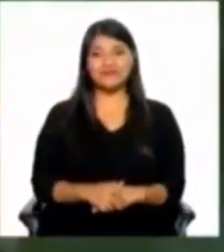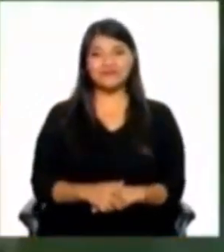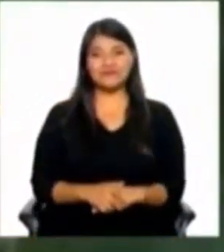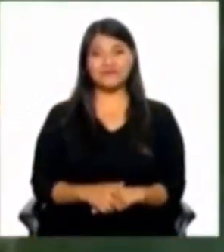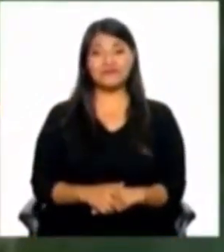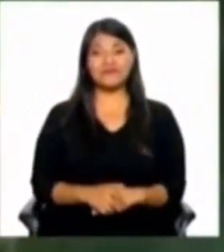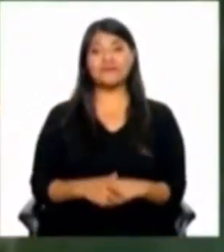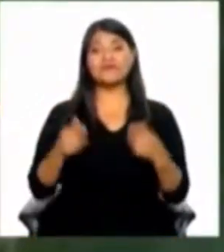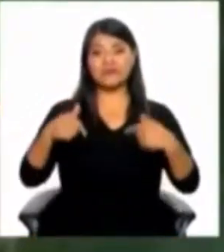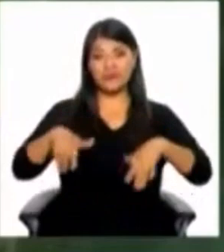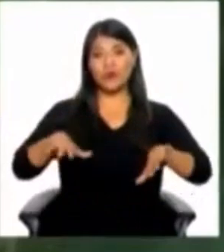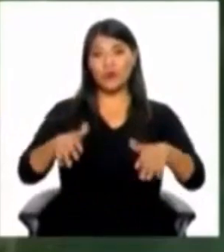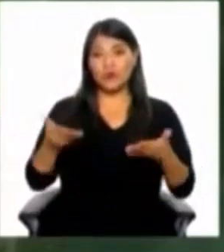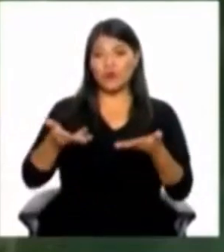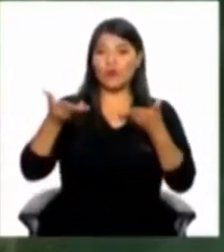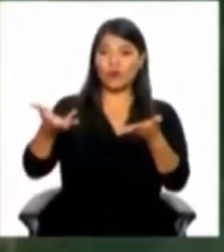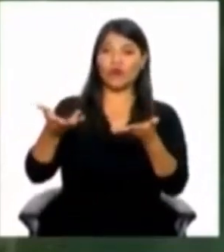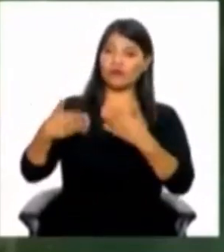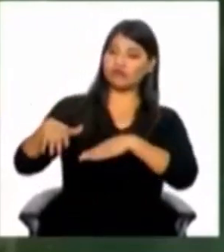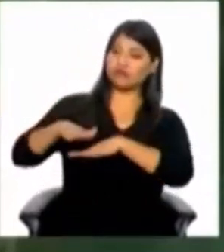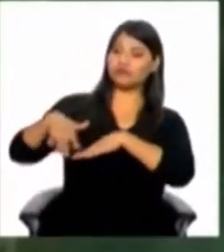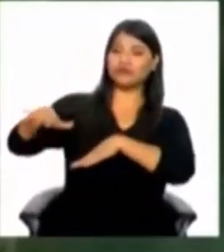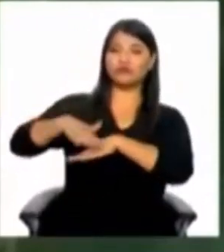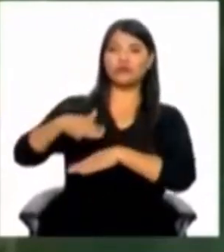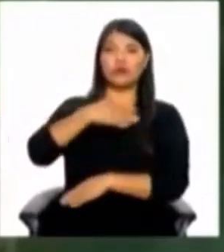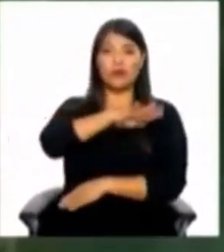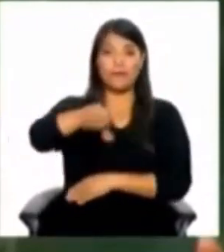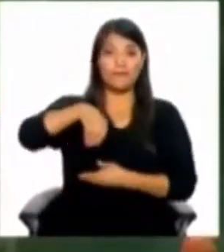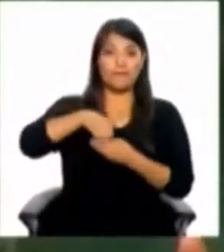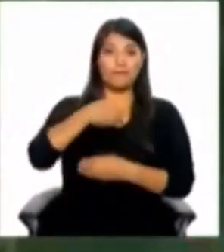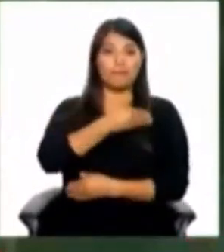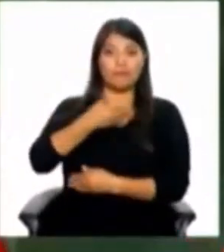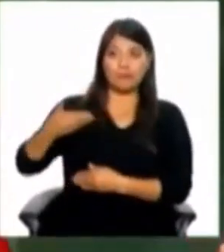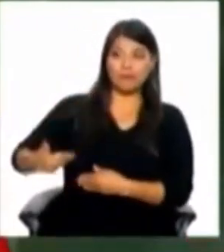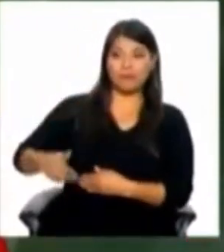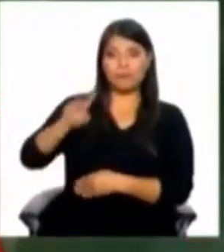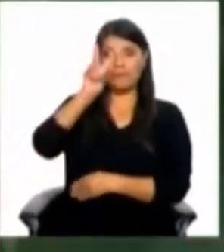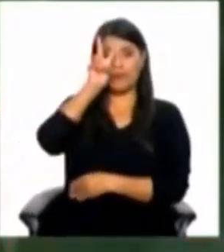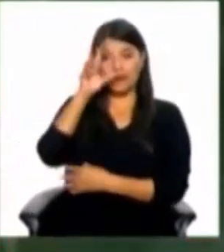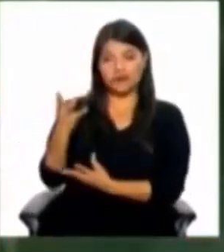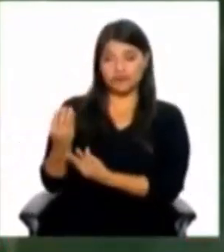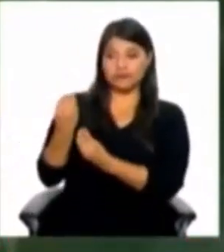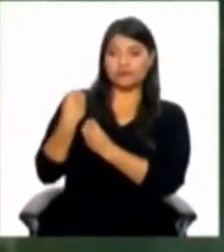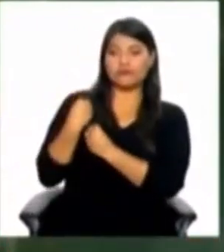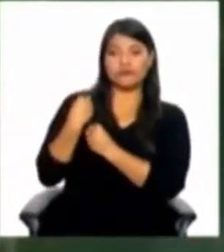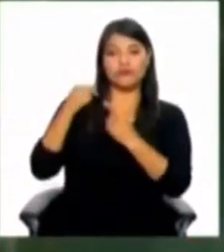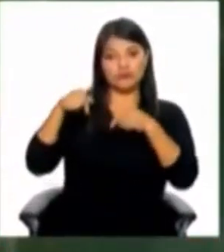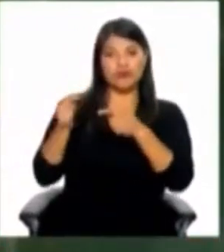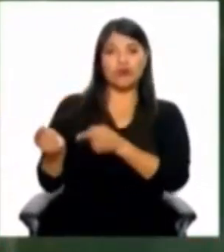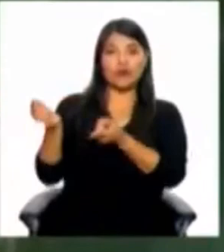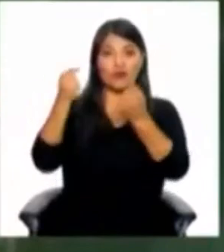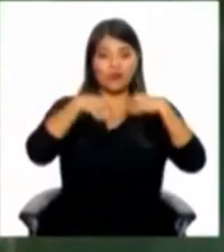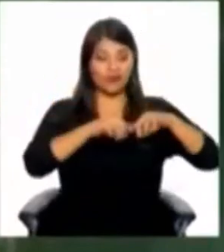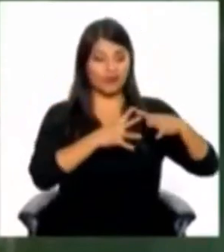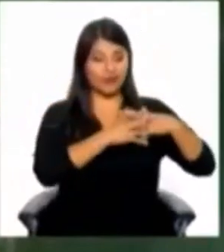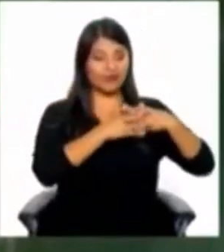Y encabezar hoy día la delegación de mi país ante la Asamblea General de las Naciones